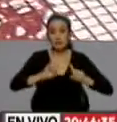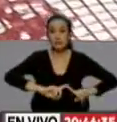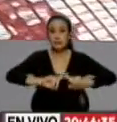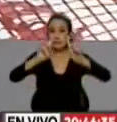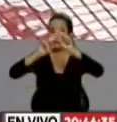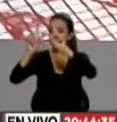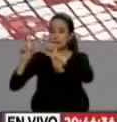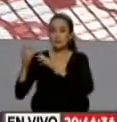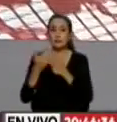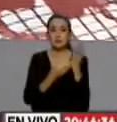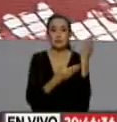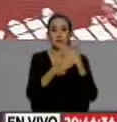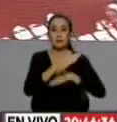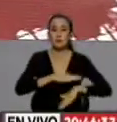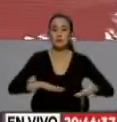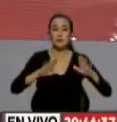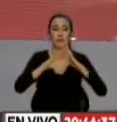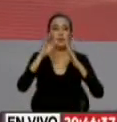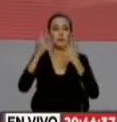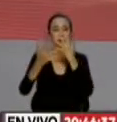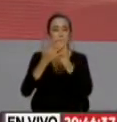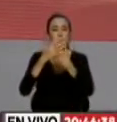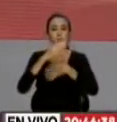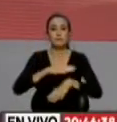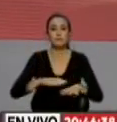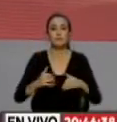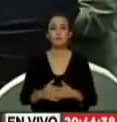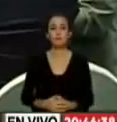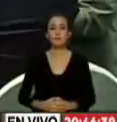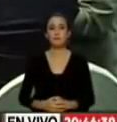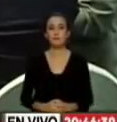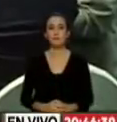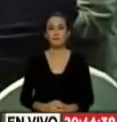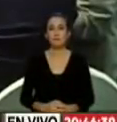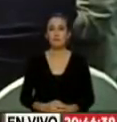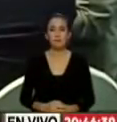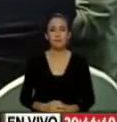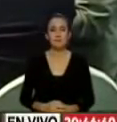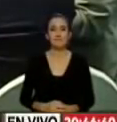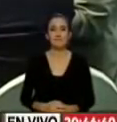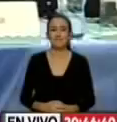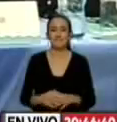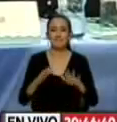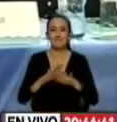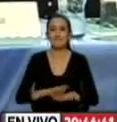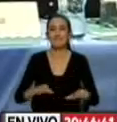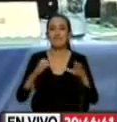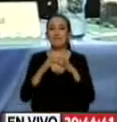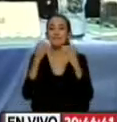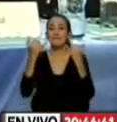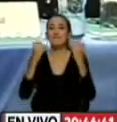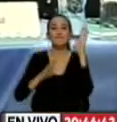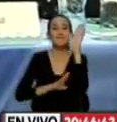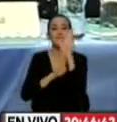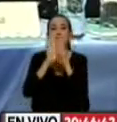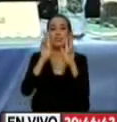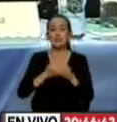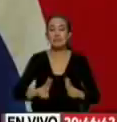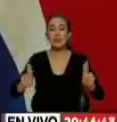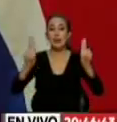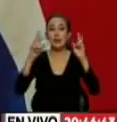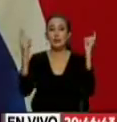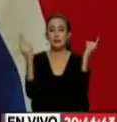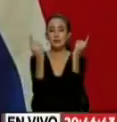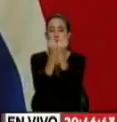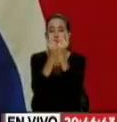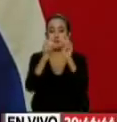modalidades implementadas por la delincuencia organizada. Es la primera ocasión que Naciones Unidas desarrolla un encuentro de este tipo en